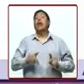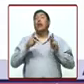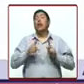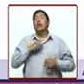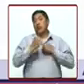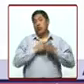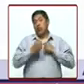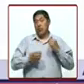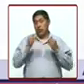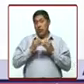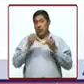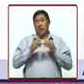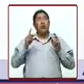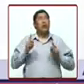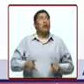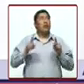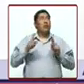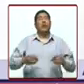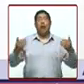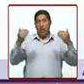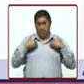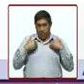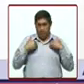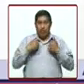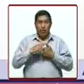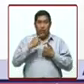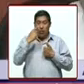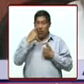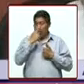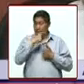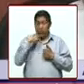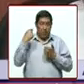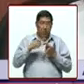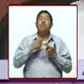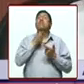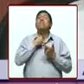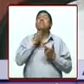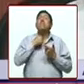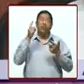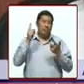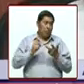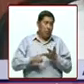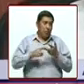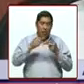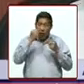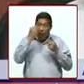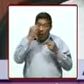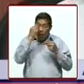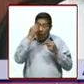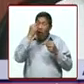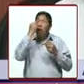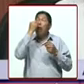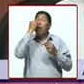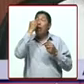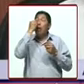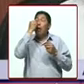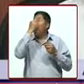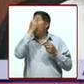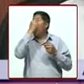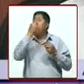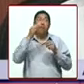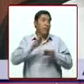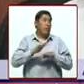a sufrir más de esto van a ser las personas que tienen ojo seco, blefaritis, las personas que usan lentes de contacto. Entonces, lo